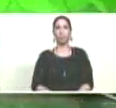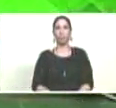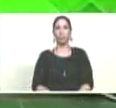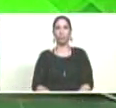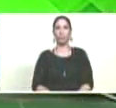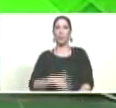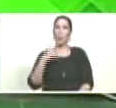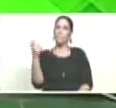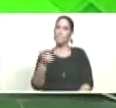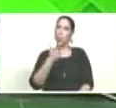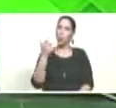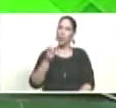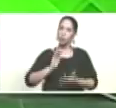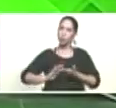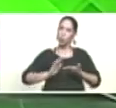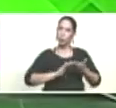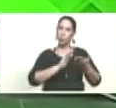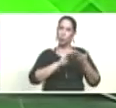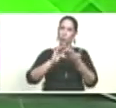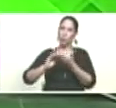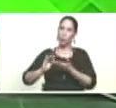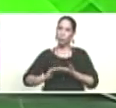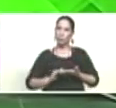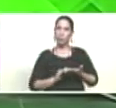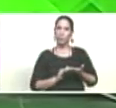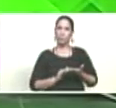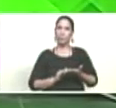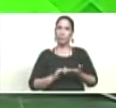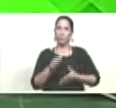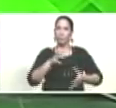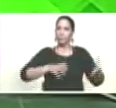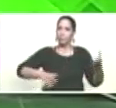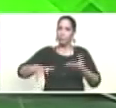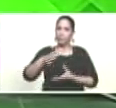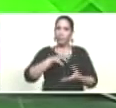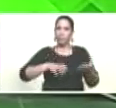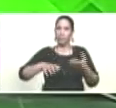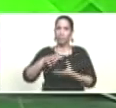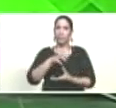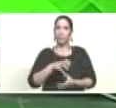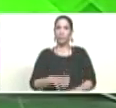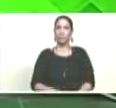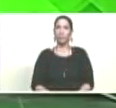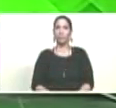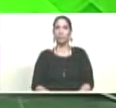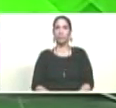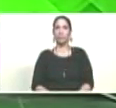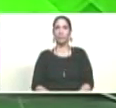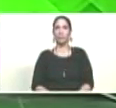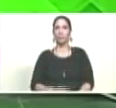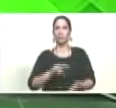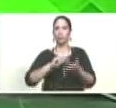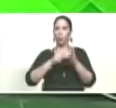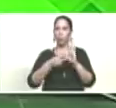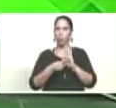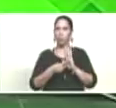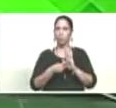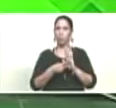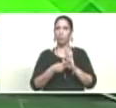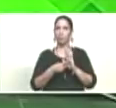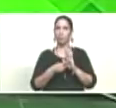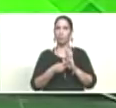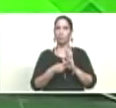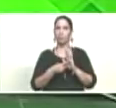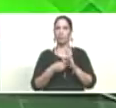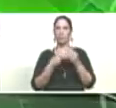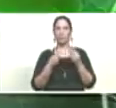para buscar soluciones a los problemas que ya se convierten en rémoras,